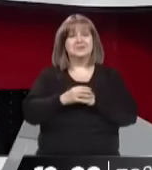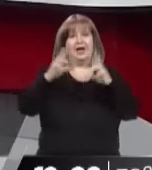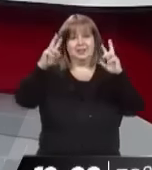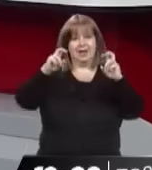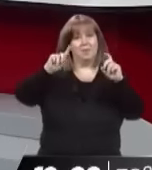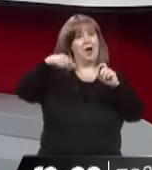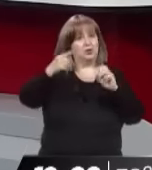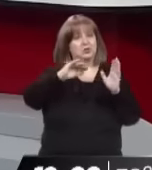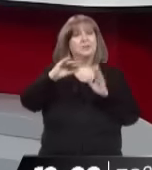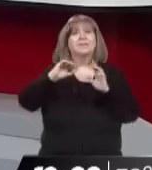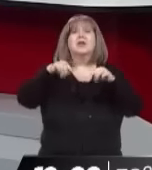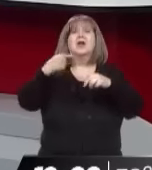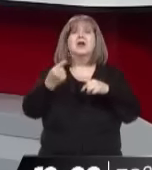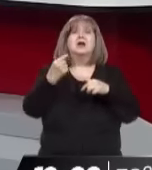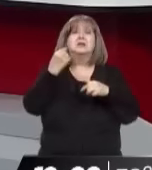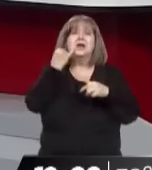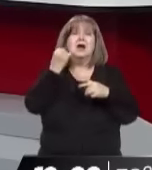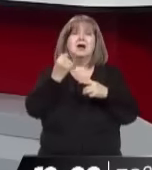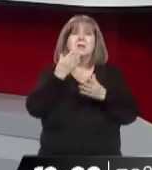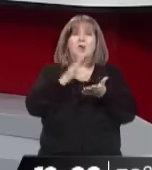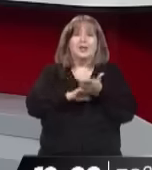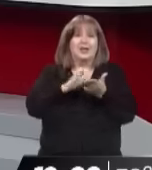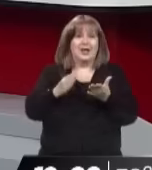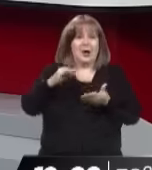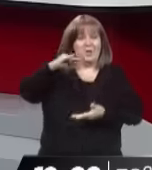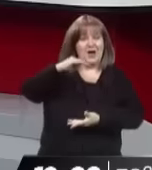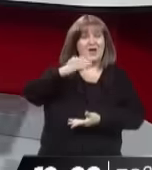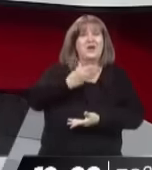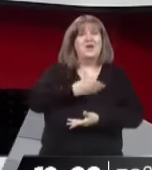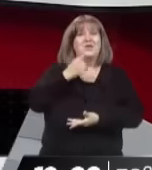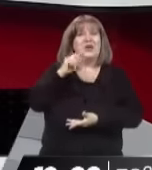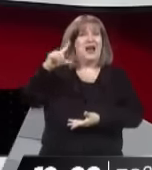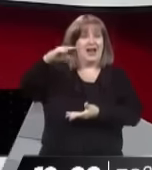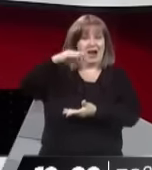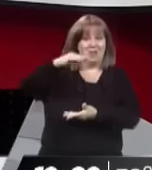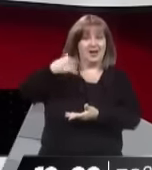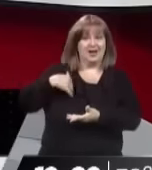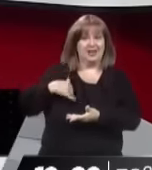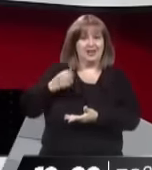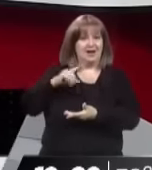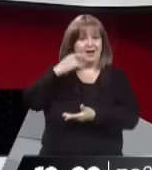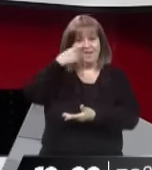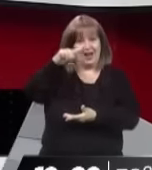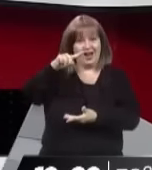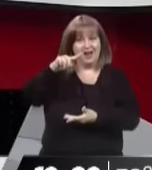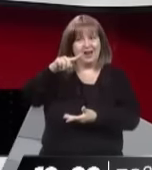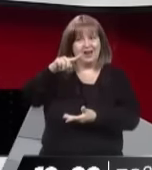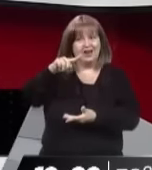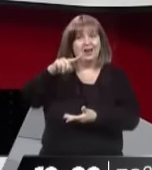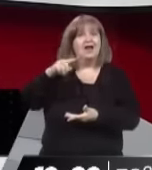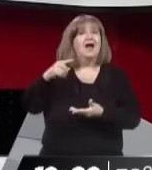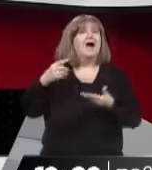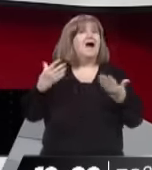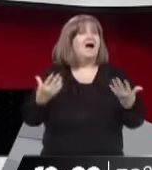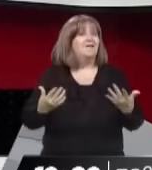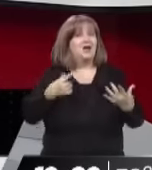Cambiamos absolutamente de tema. Les habíamos prometido que la final de la Copa Argentina iba a generar mucha efervescencia en Mendoza. ¿Y lo ha hecho? A ver si